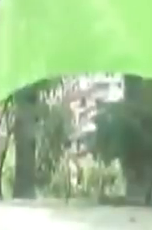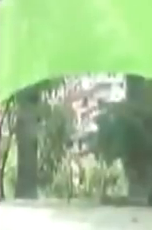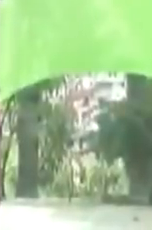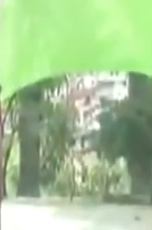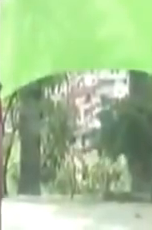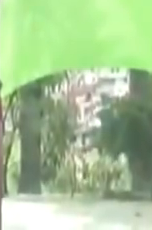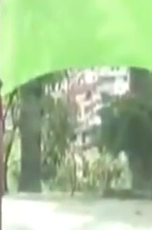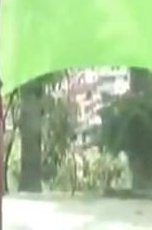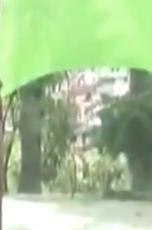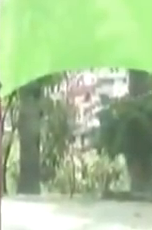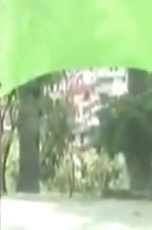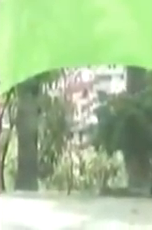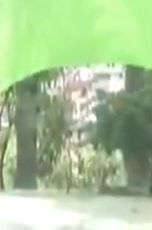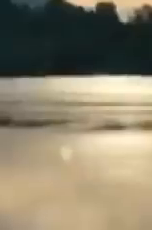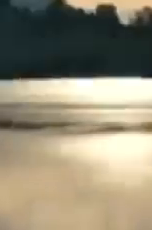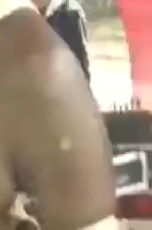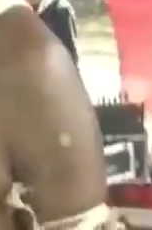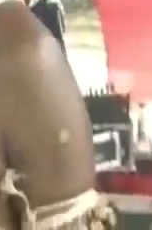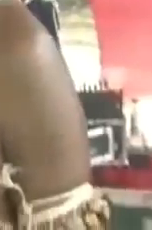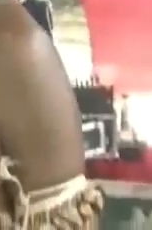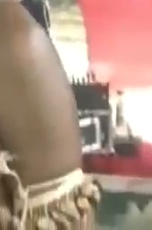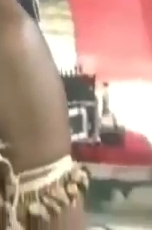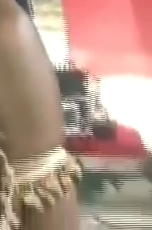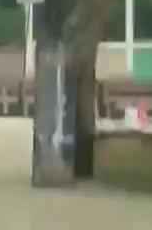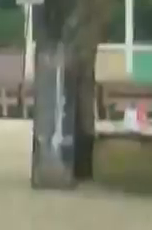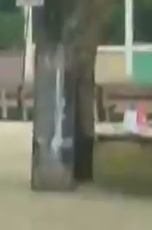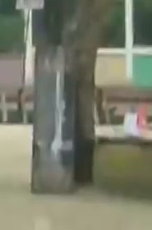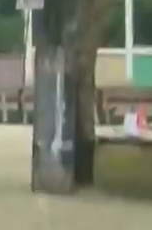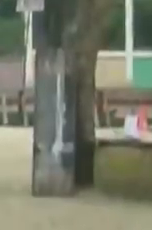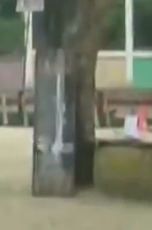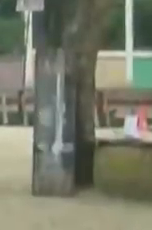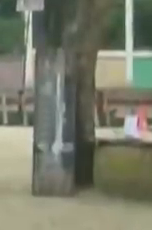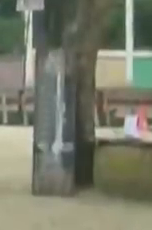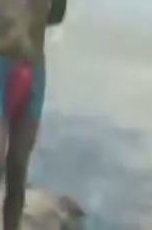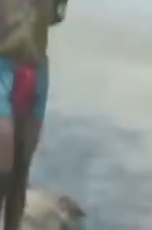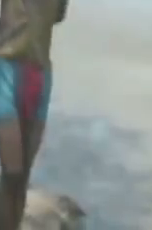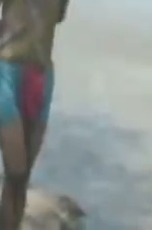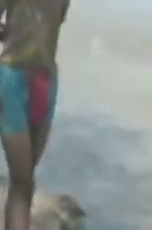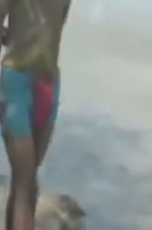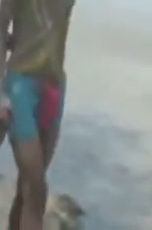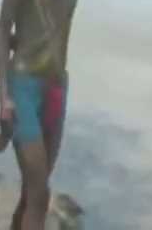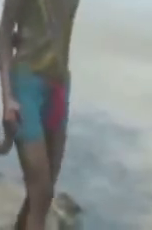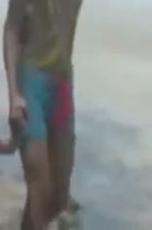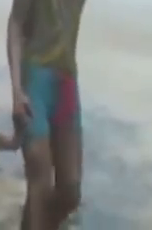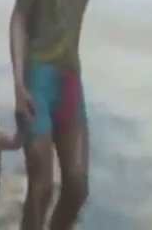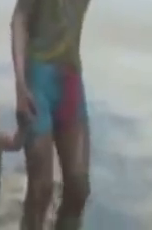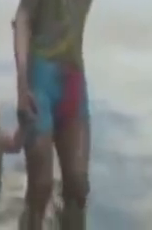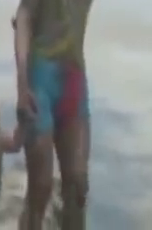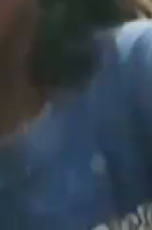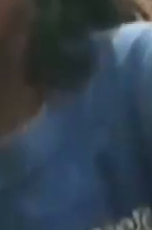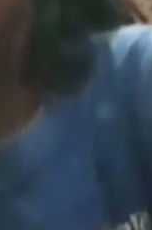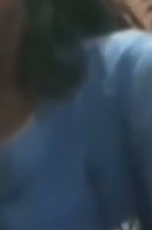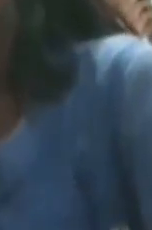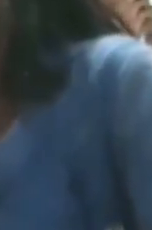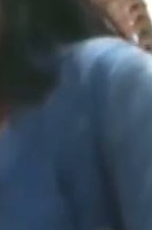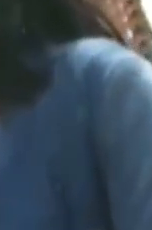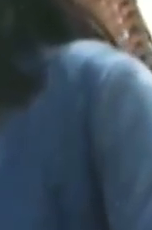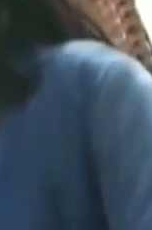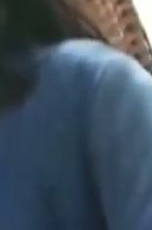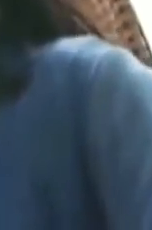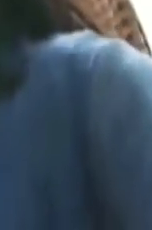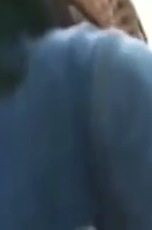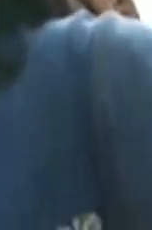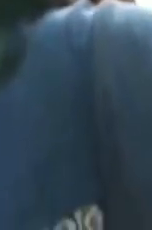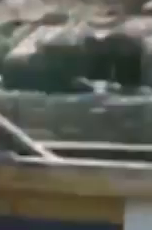pueblos. Que se levante la América india y libre y grande, unida, para reivindicarnos con nuestro pasado y para construir